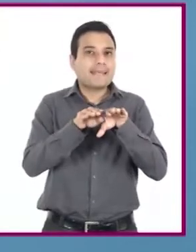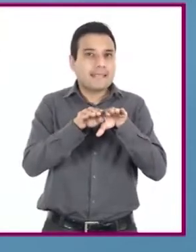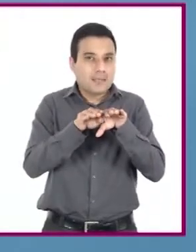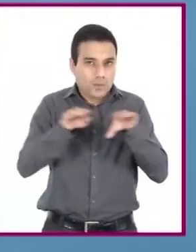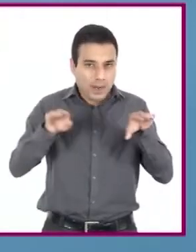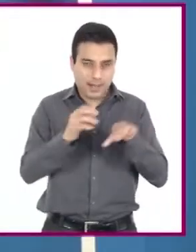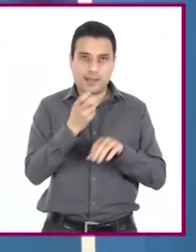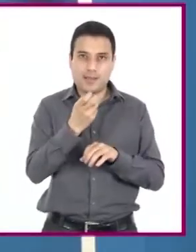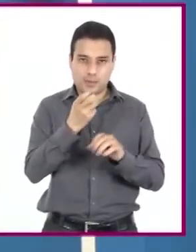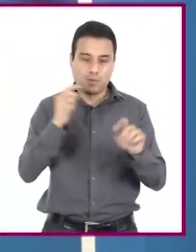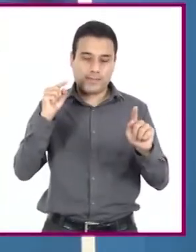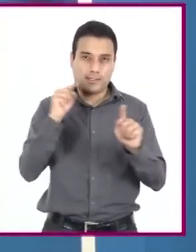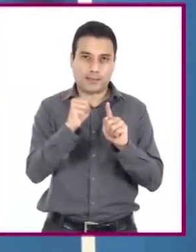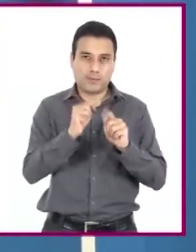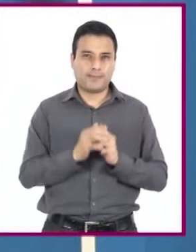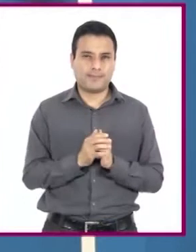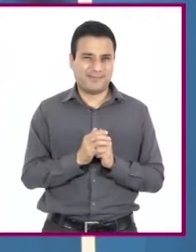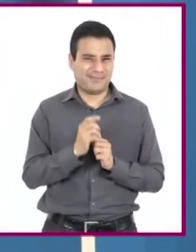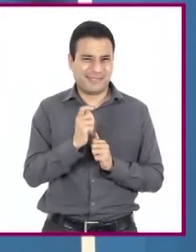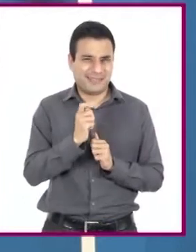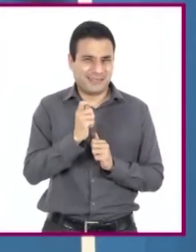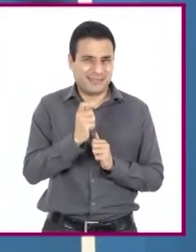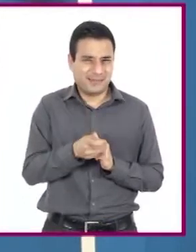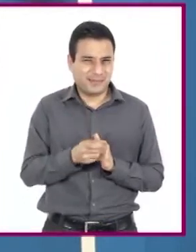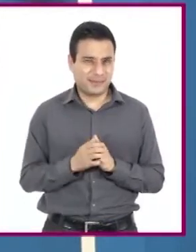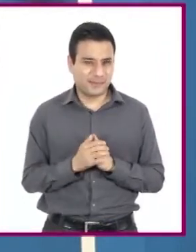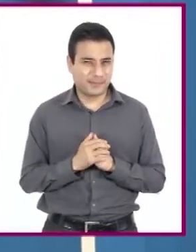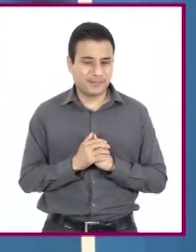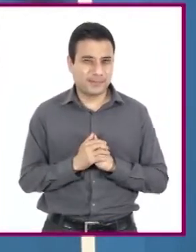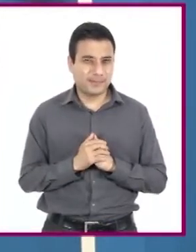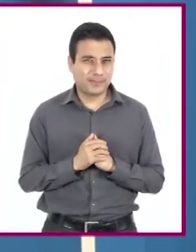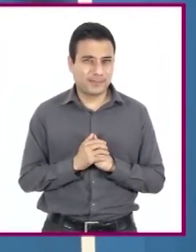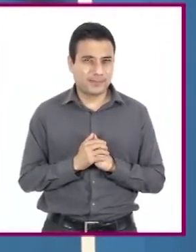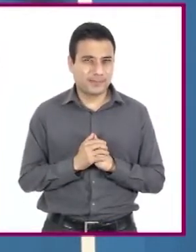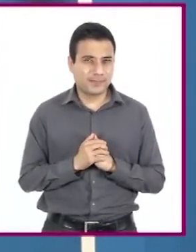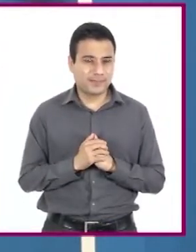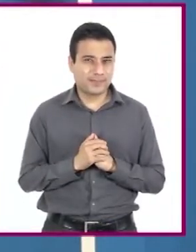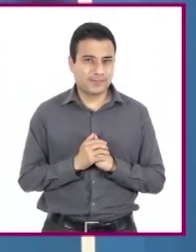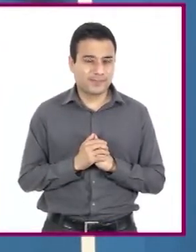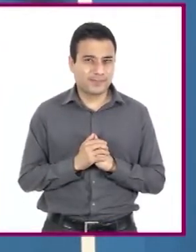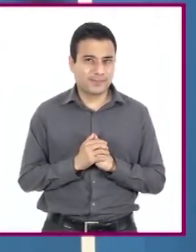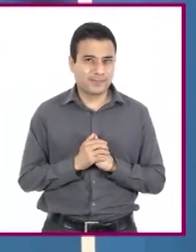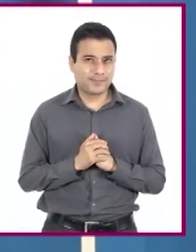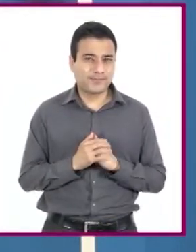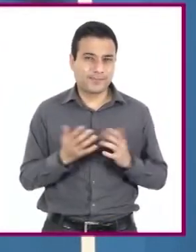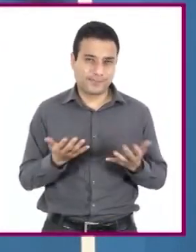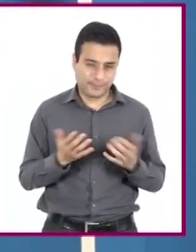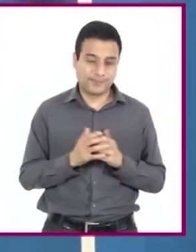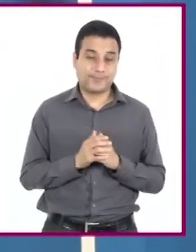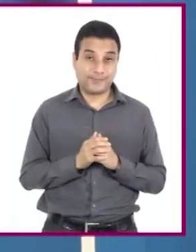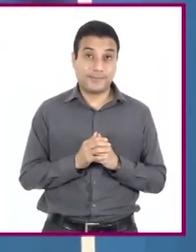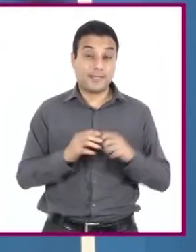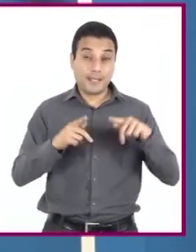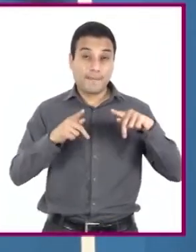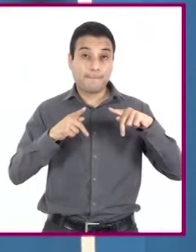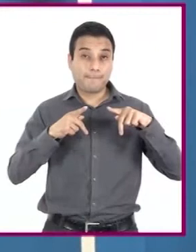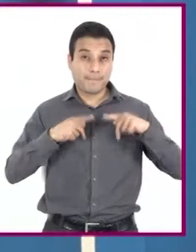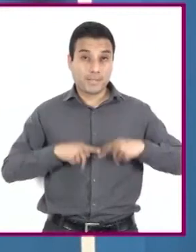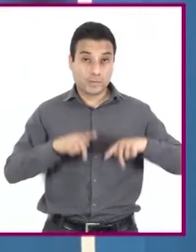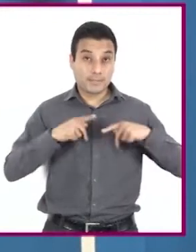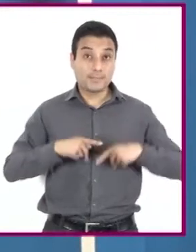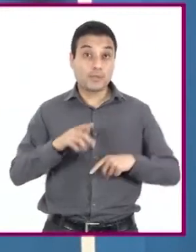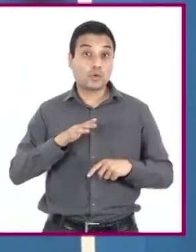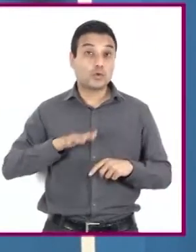ambos. En pocas palabras, se trata de que en nuestras sociedades haya igualdad de